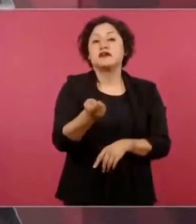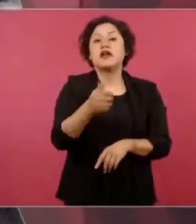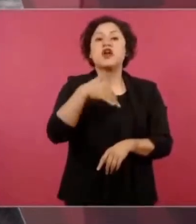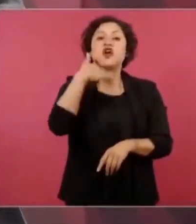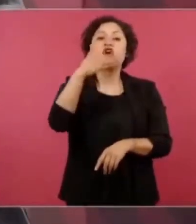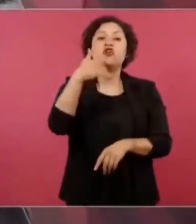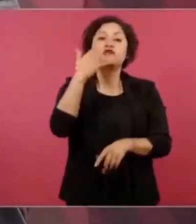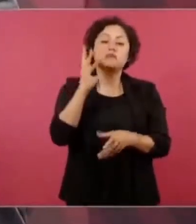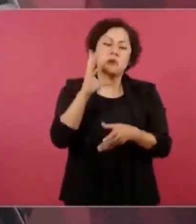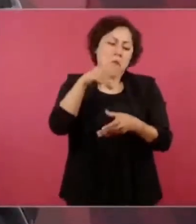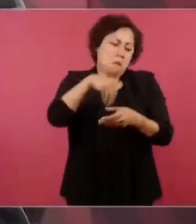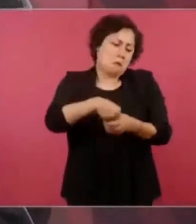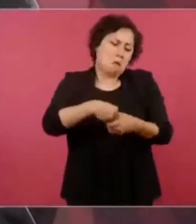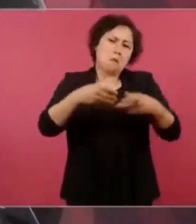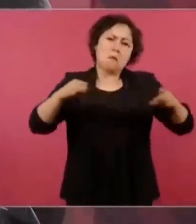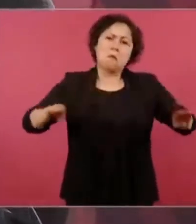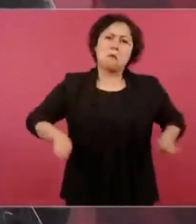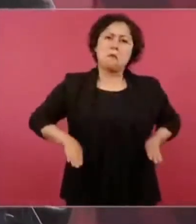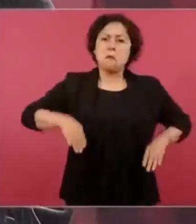Y antes